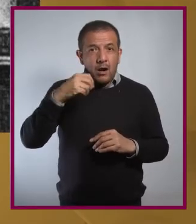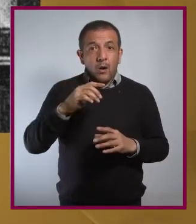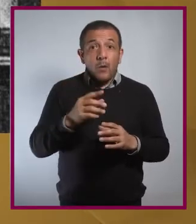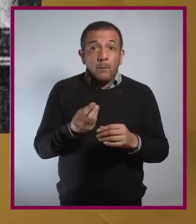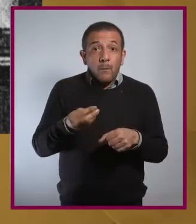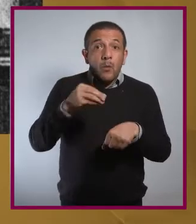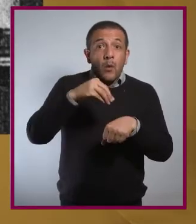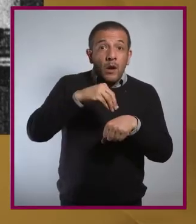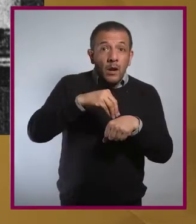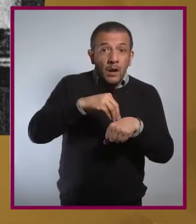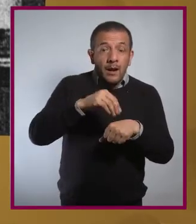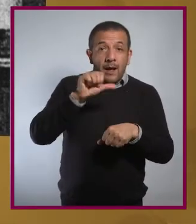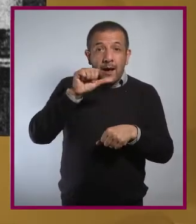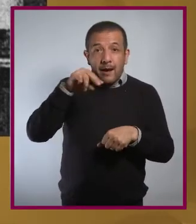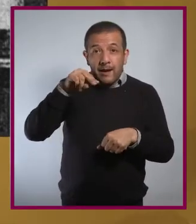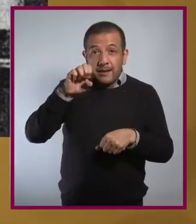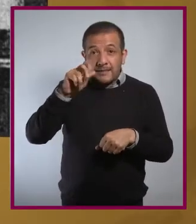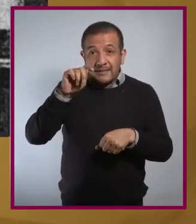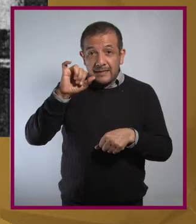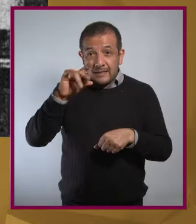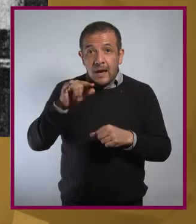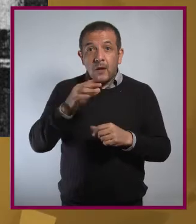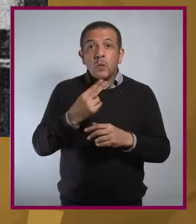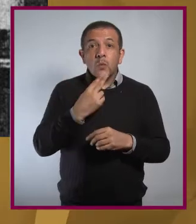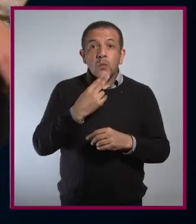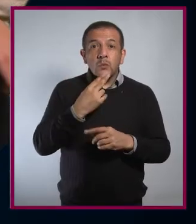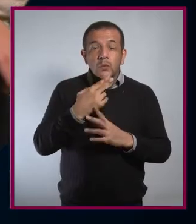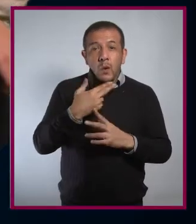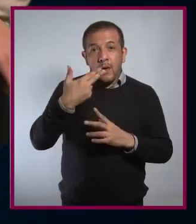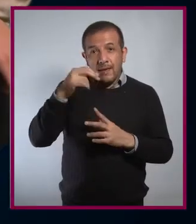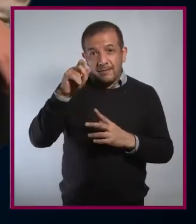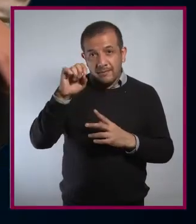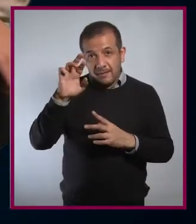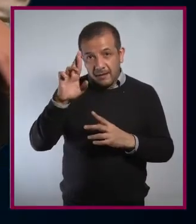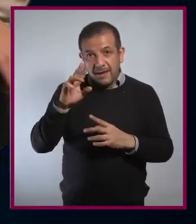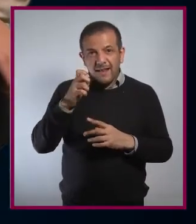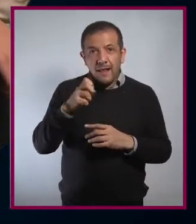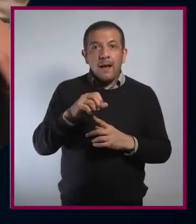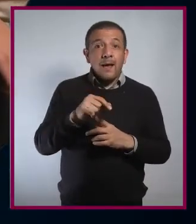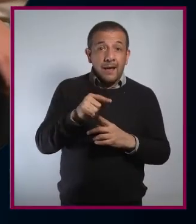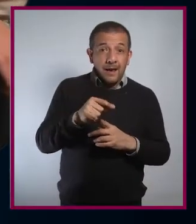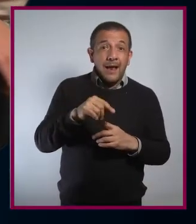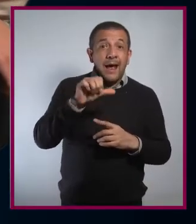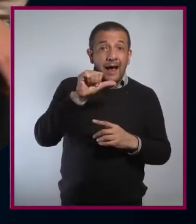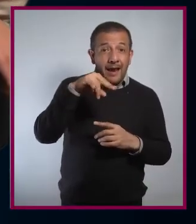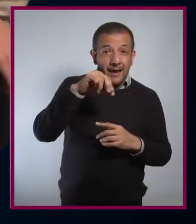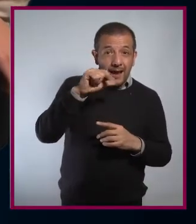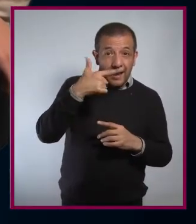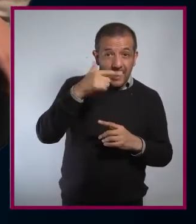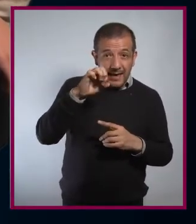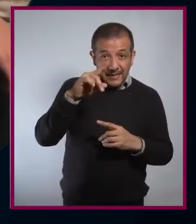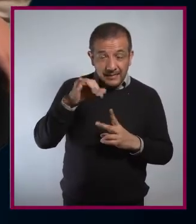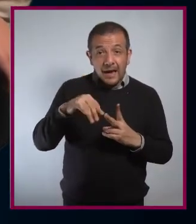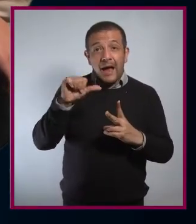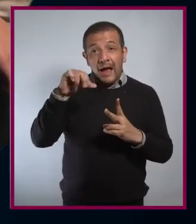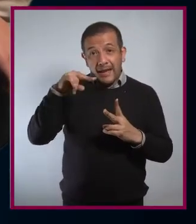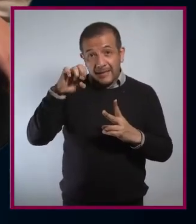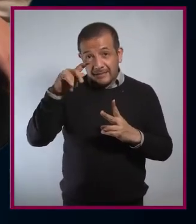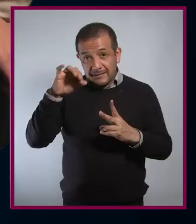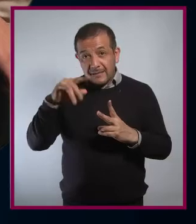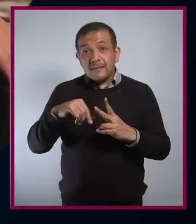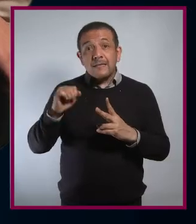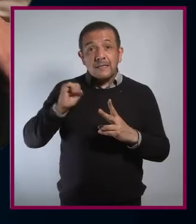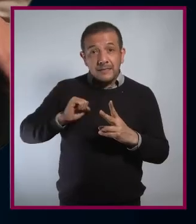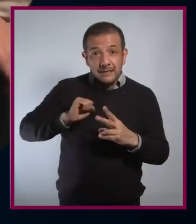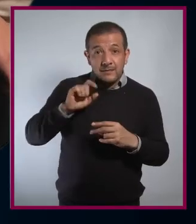con anestesia, utilizando éter. La anestesia y la analgesia evolucionaron mucho durante